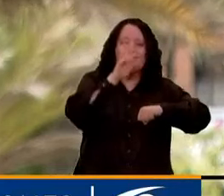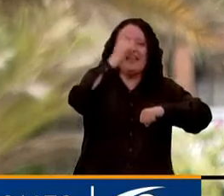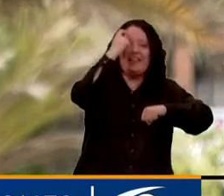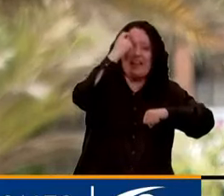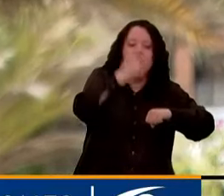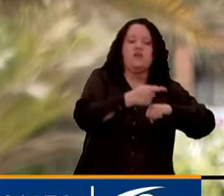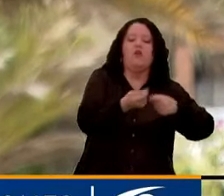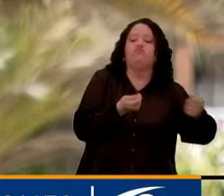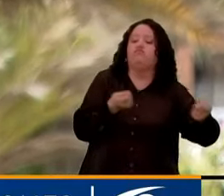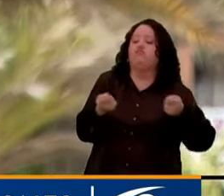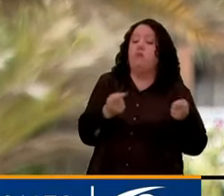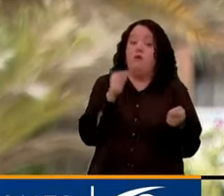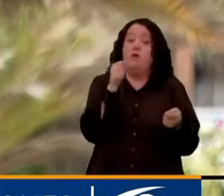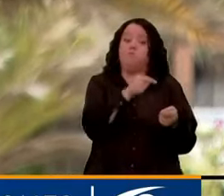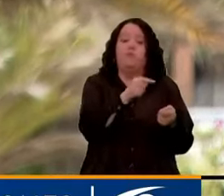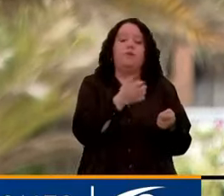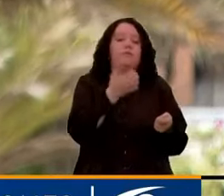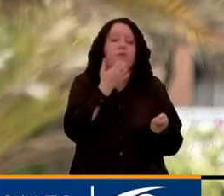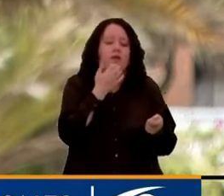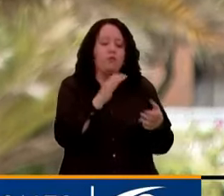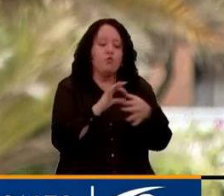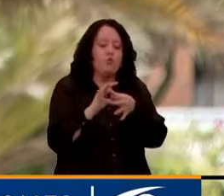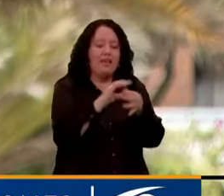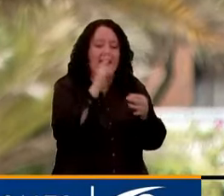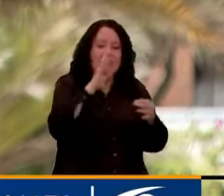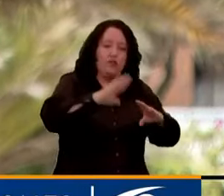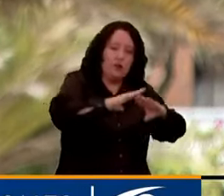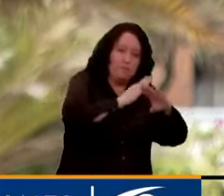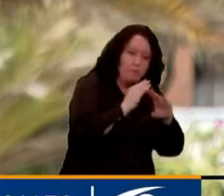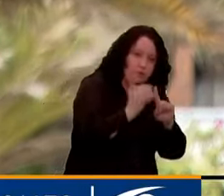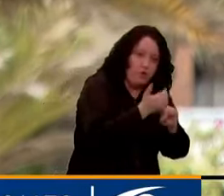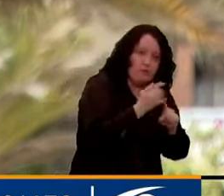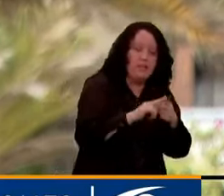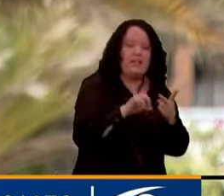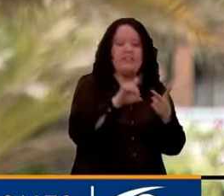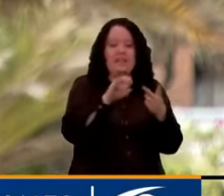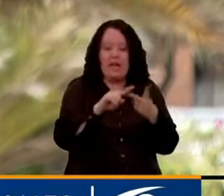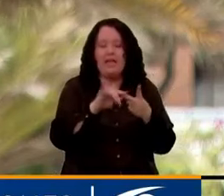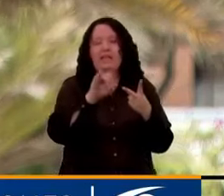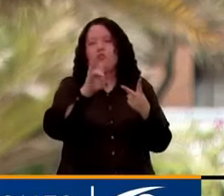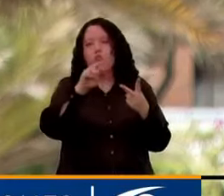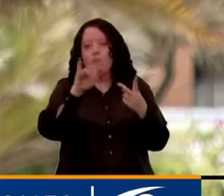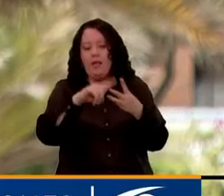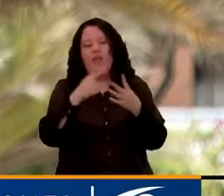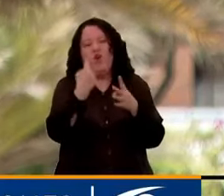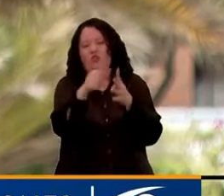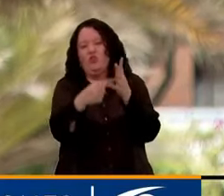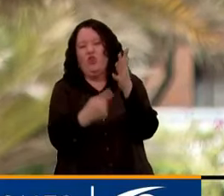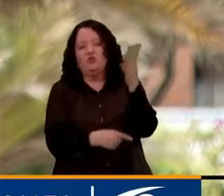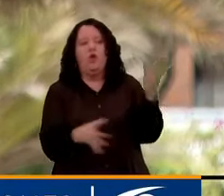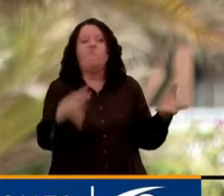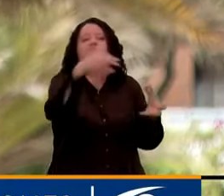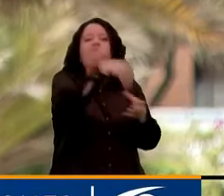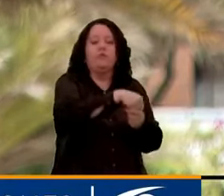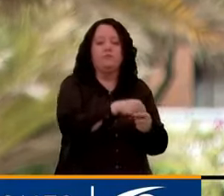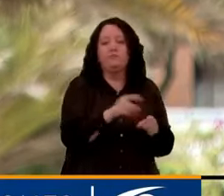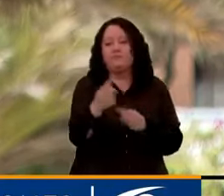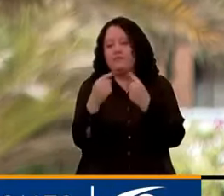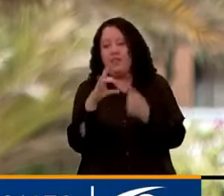ahí participa, por ejemplo, la Unidad Nacional de Protección, la DIAN, la UBIAF, la INDUMIL, entre otras. Intentamos comunicarnos con